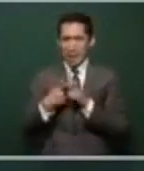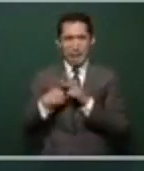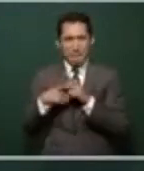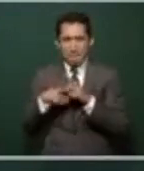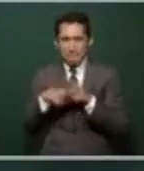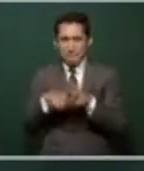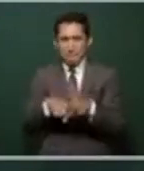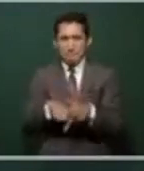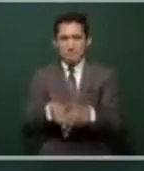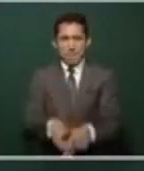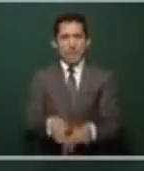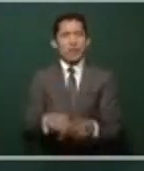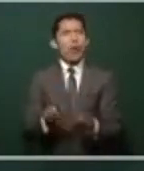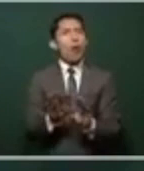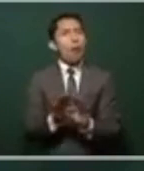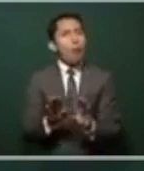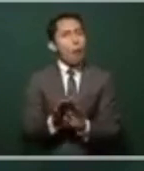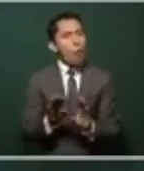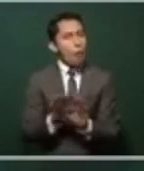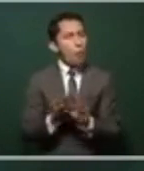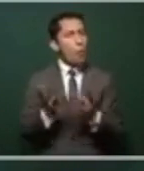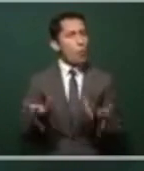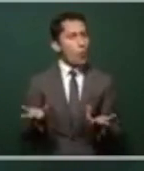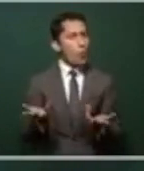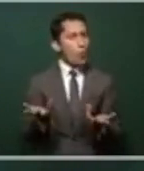se cayó de cuánto a